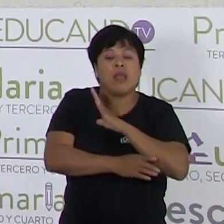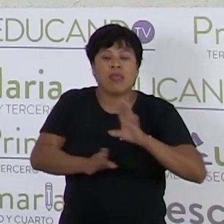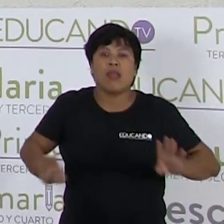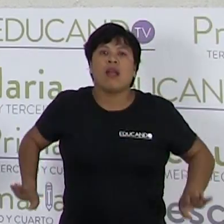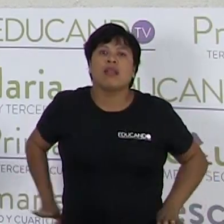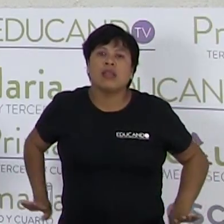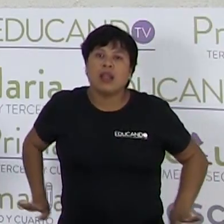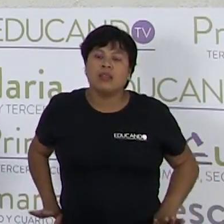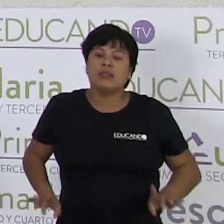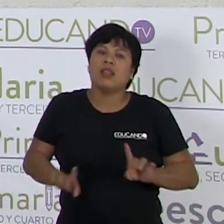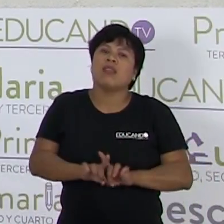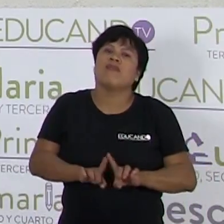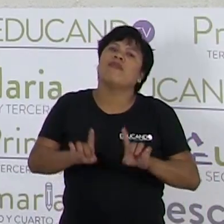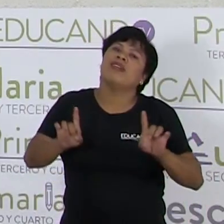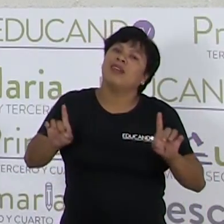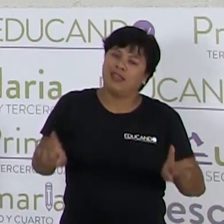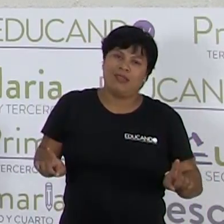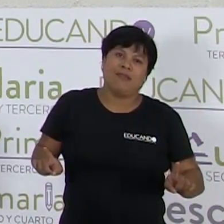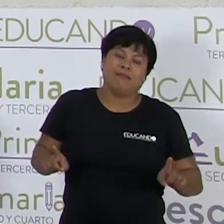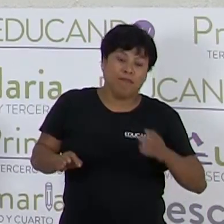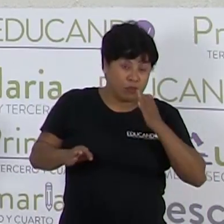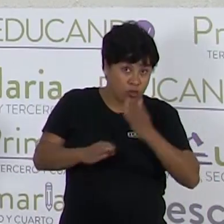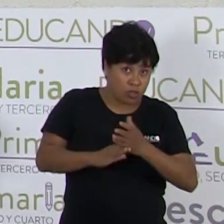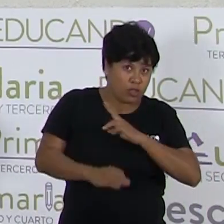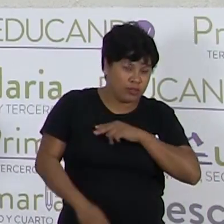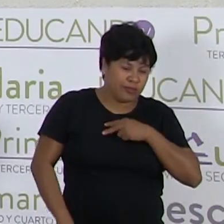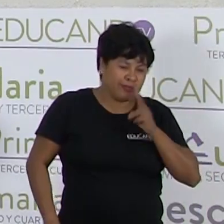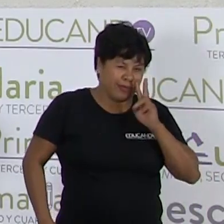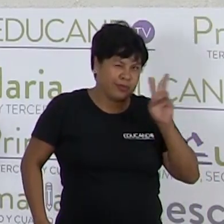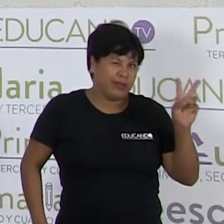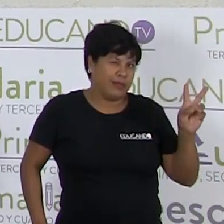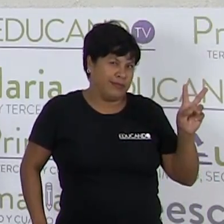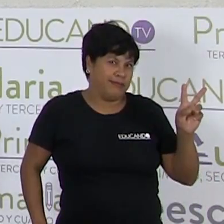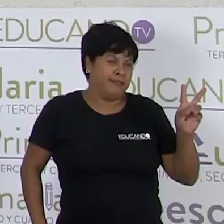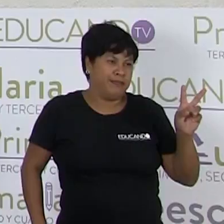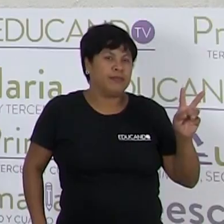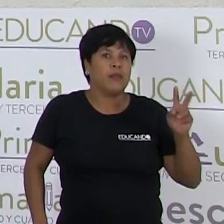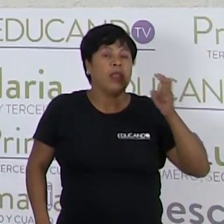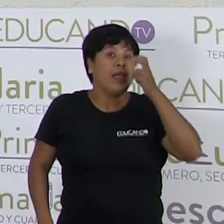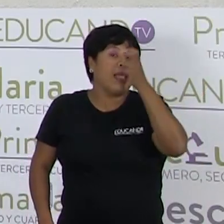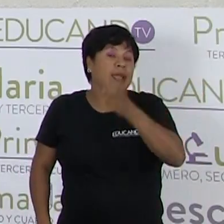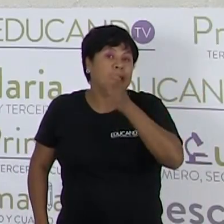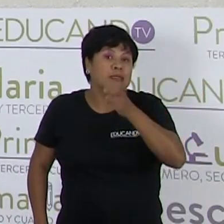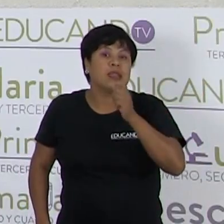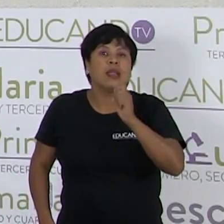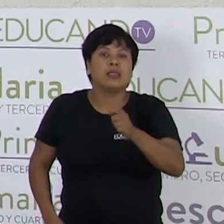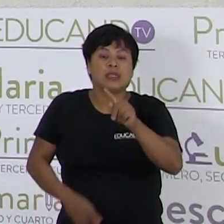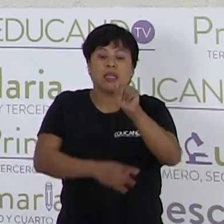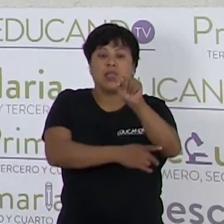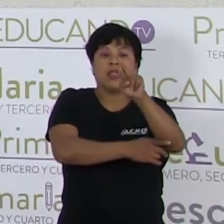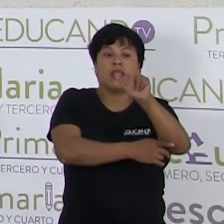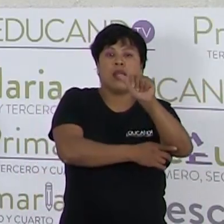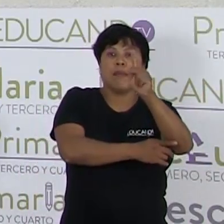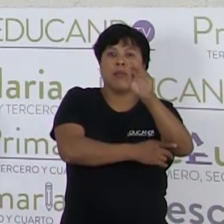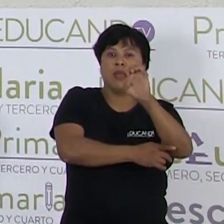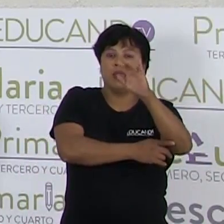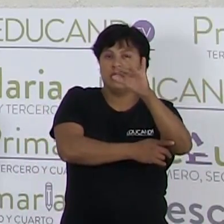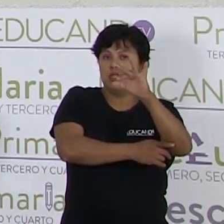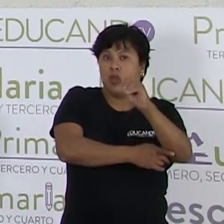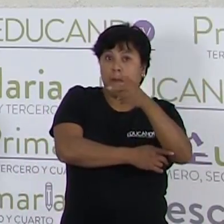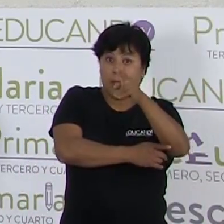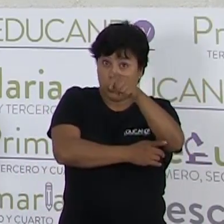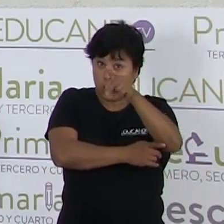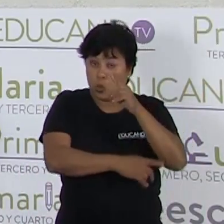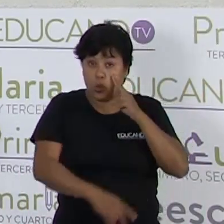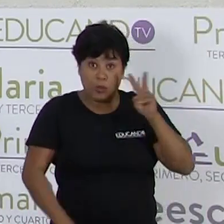característica diferente. ¿Sí? Ahorita lo vamos a ver. Ese sería un trapecio, pero si te das